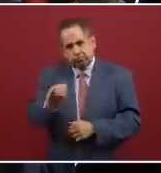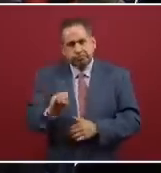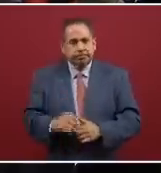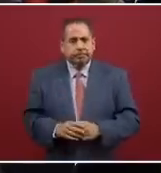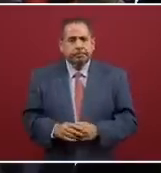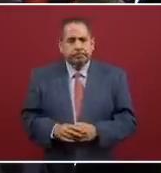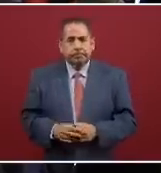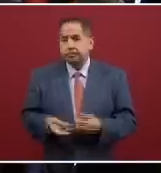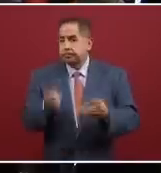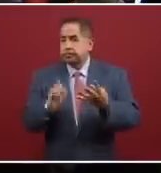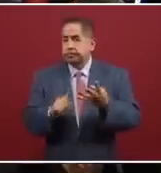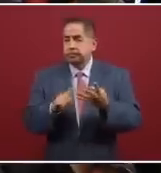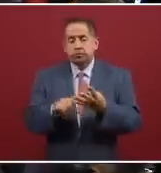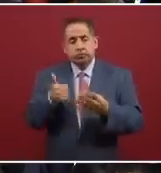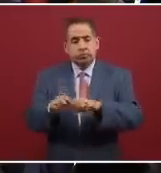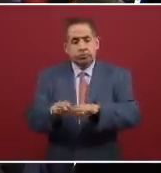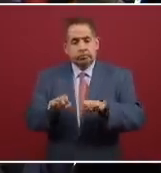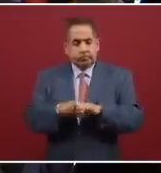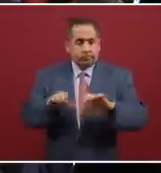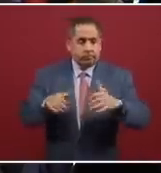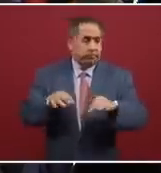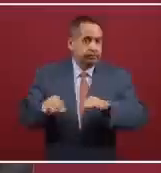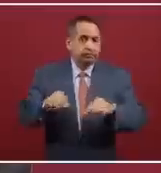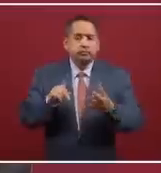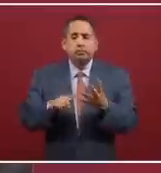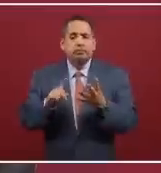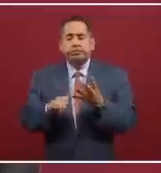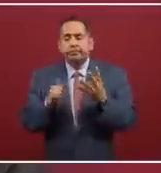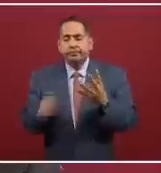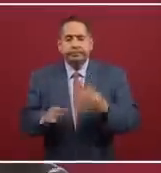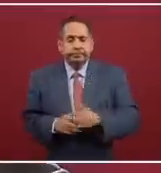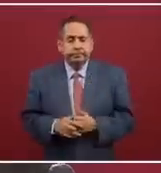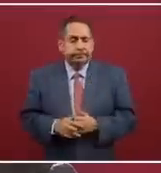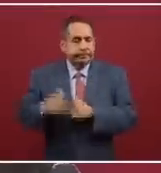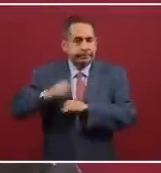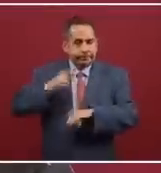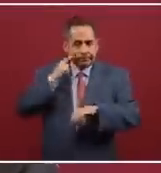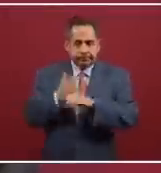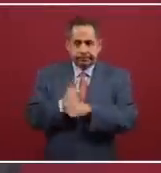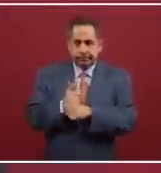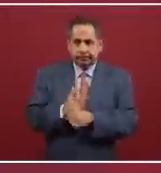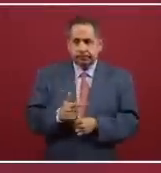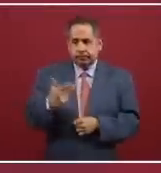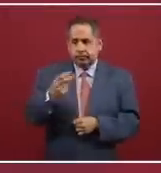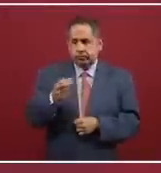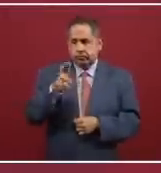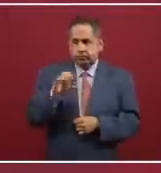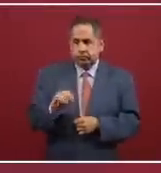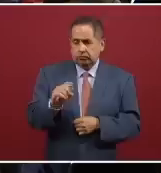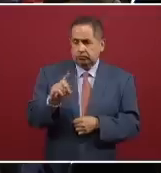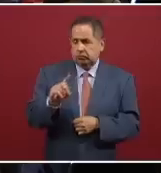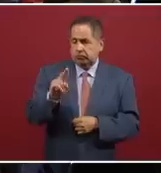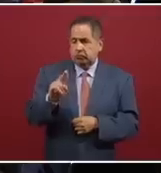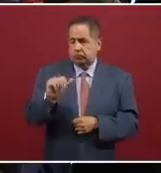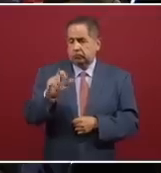el siguiente equipo de trabajo si está a cargo del licenciado horacio duarte